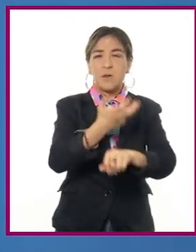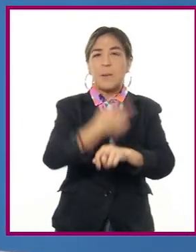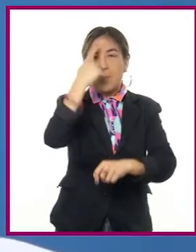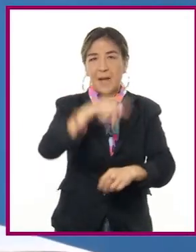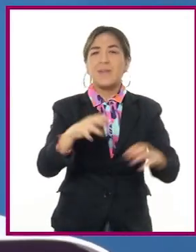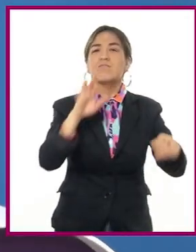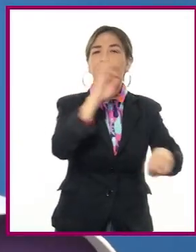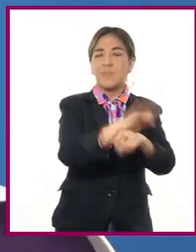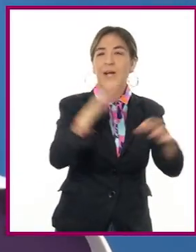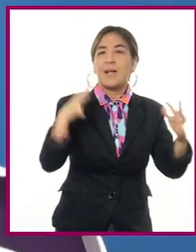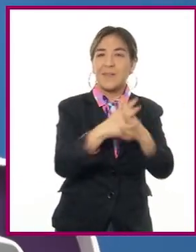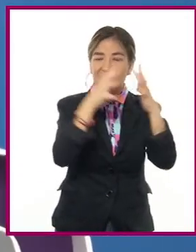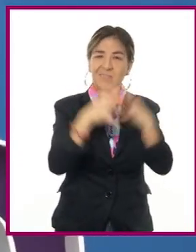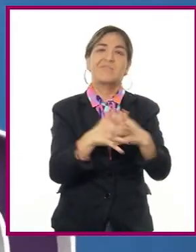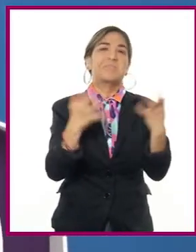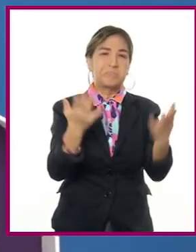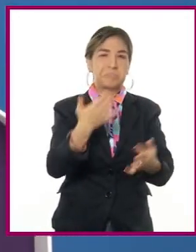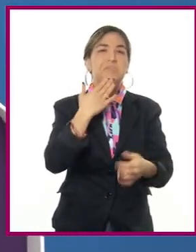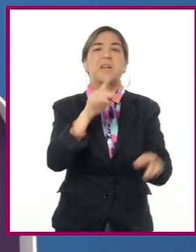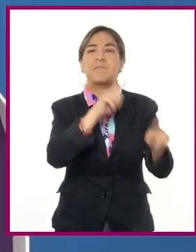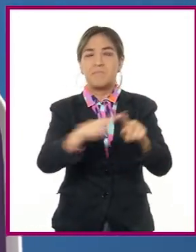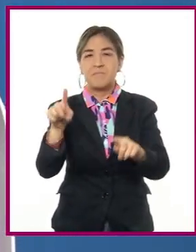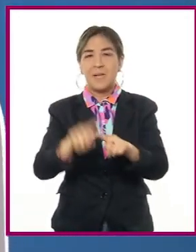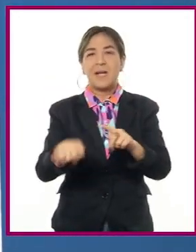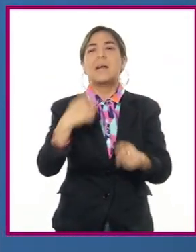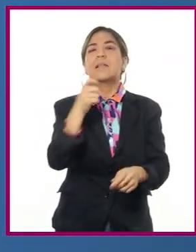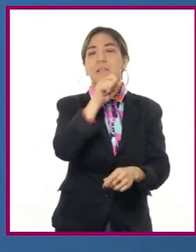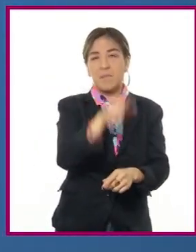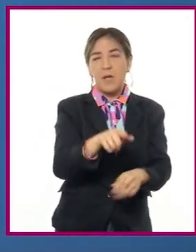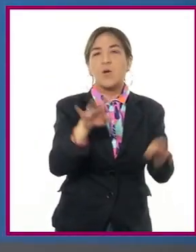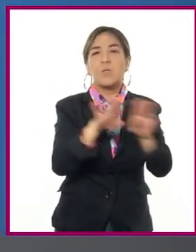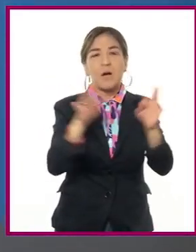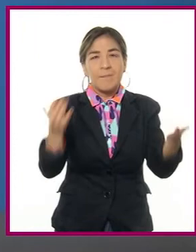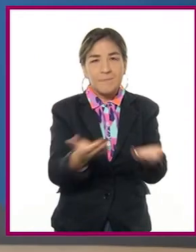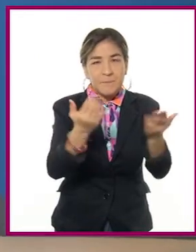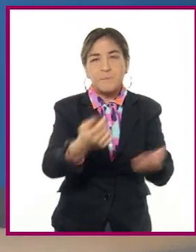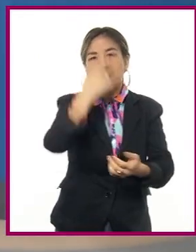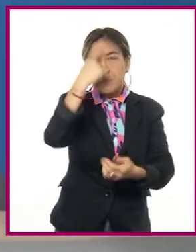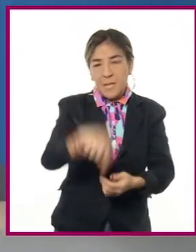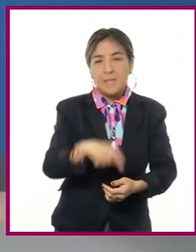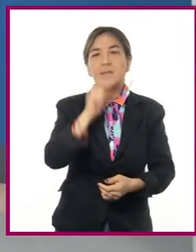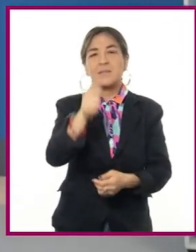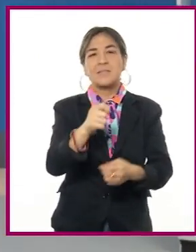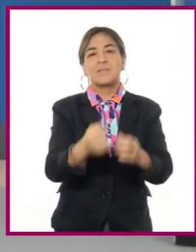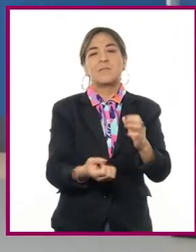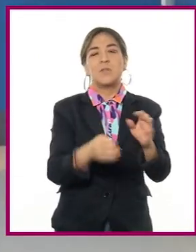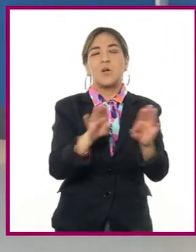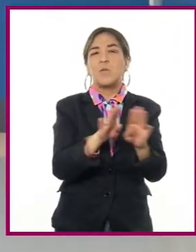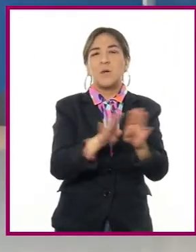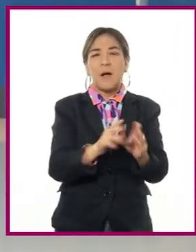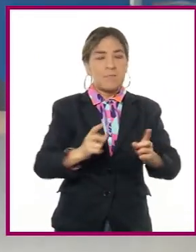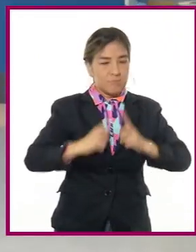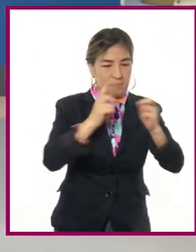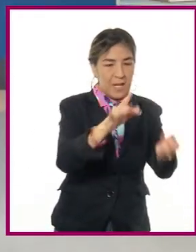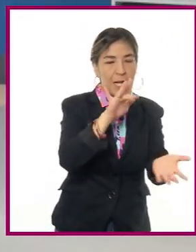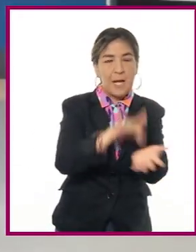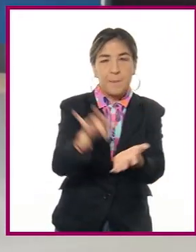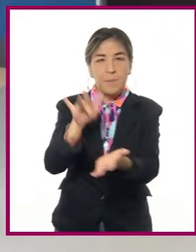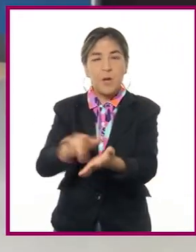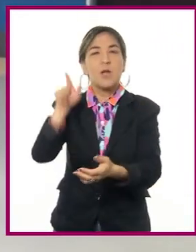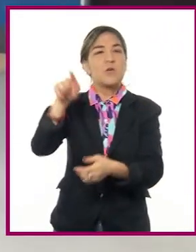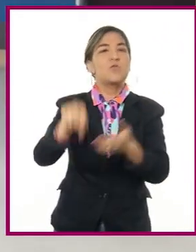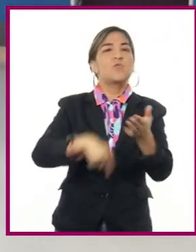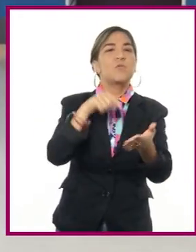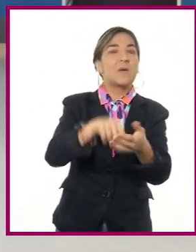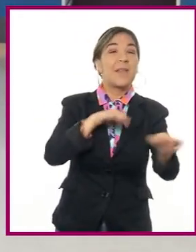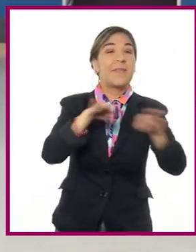favoreció a México en varios sentidos. Por ejemplo, se impulsó el establecimiento de las indemnizaciones de las compañías